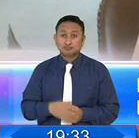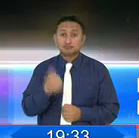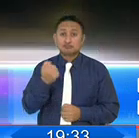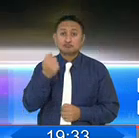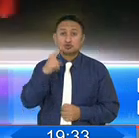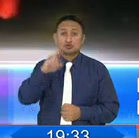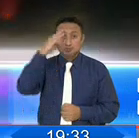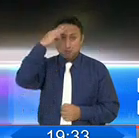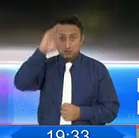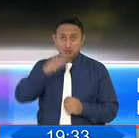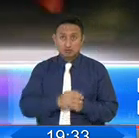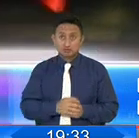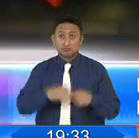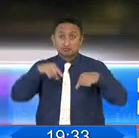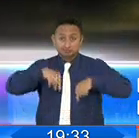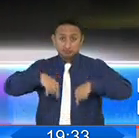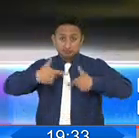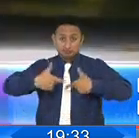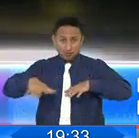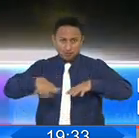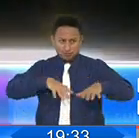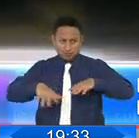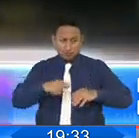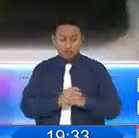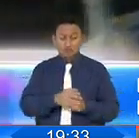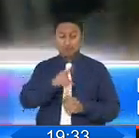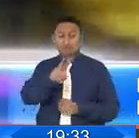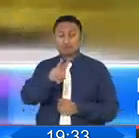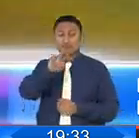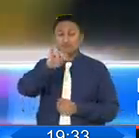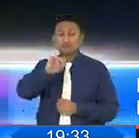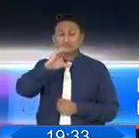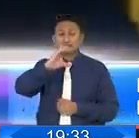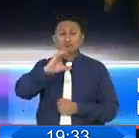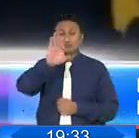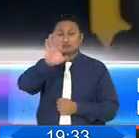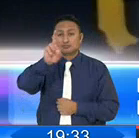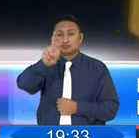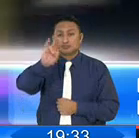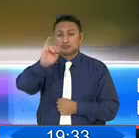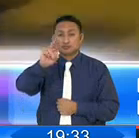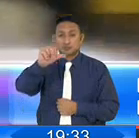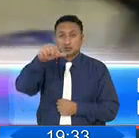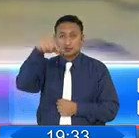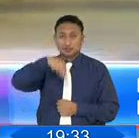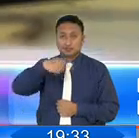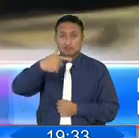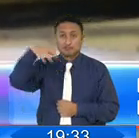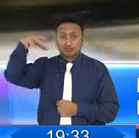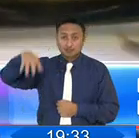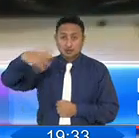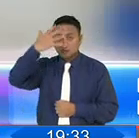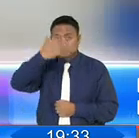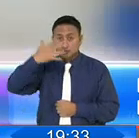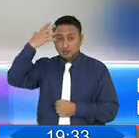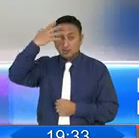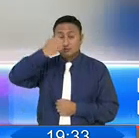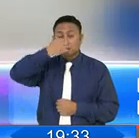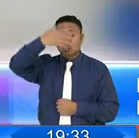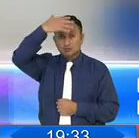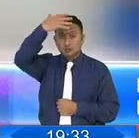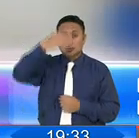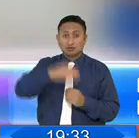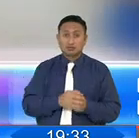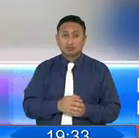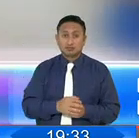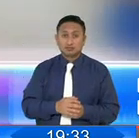México. Es así que mediante la operación denominada Victoria 38, se ejecutaron allanamientos en las provincias de Esmeraldas, Santo Domingo de